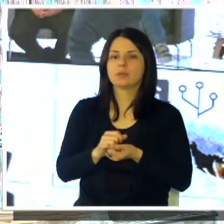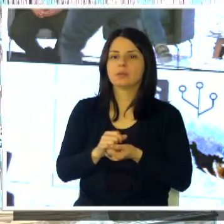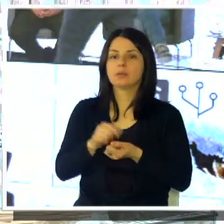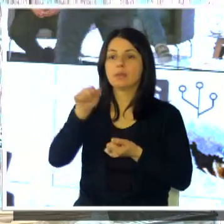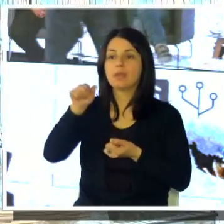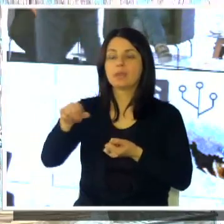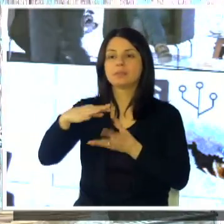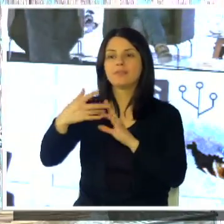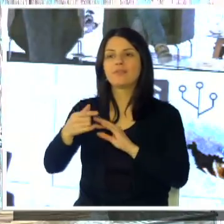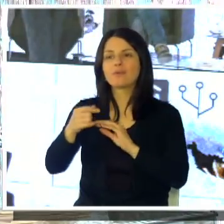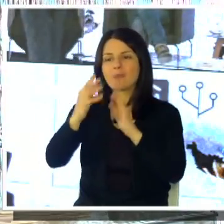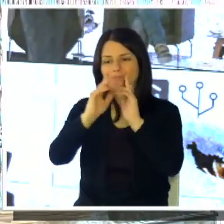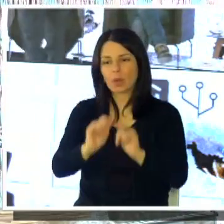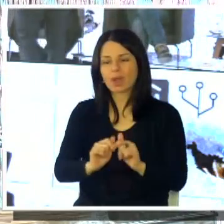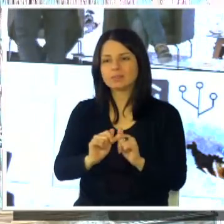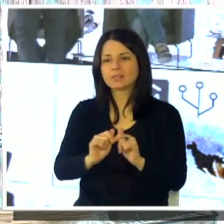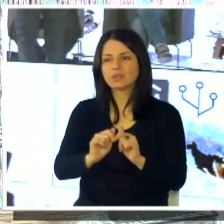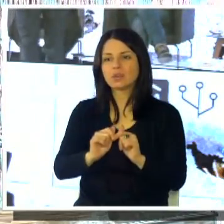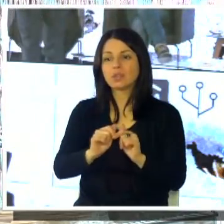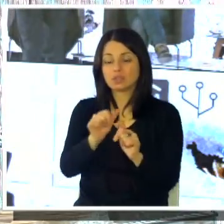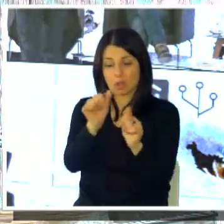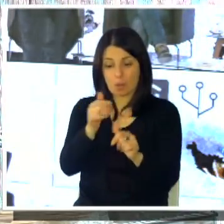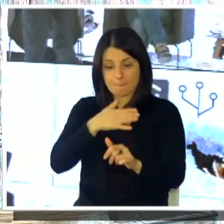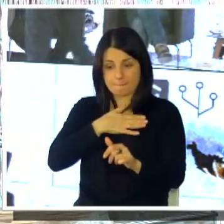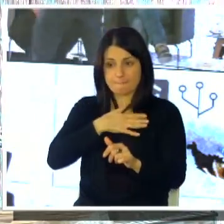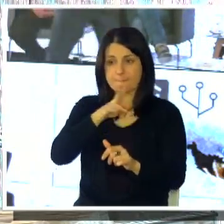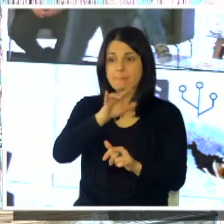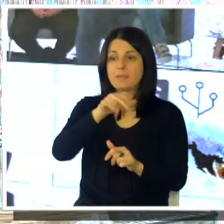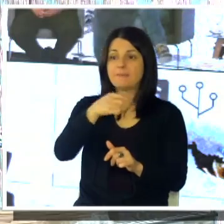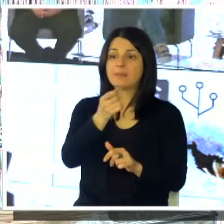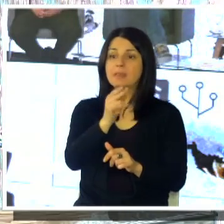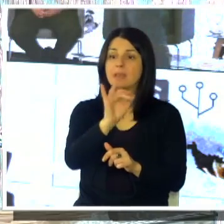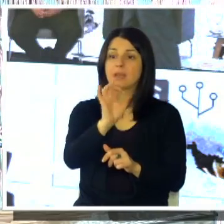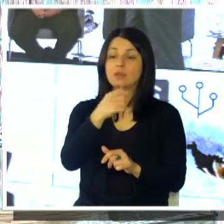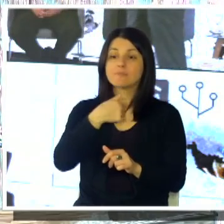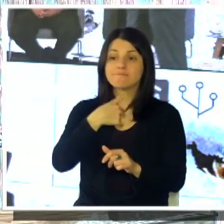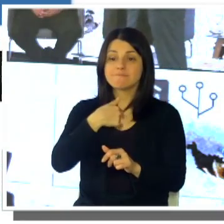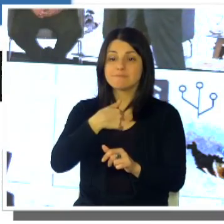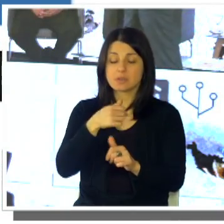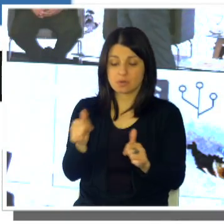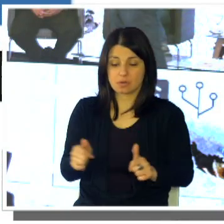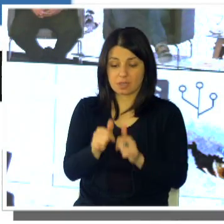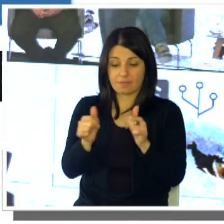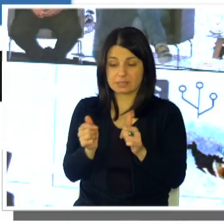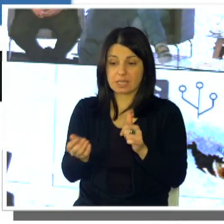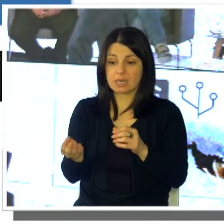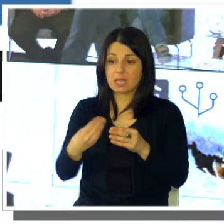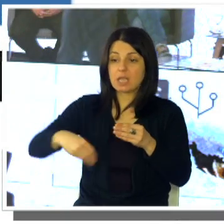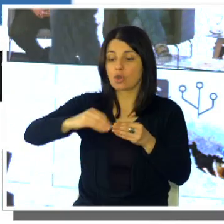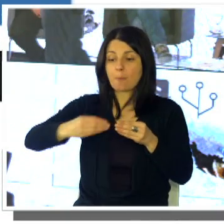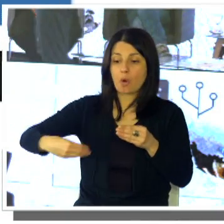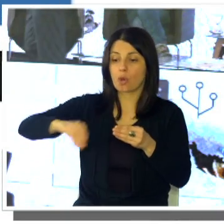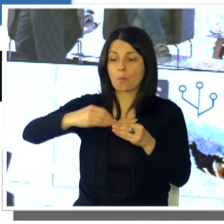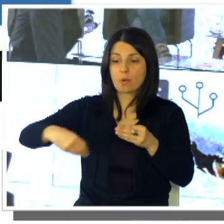Con este tipo de arquitectura lo que voy a hacer es a mi binario, que es mi componente, le voy a estar incorporando las